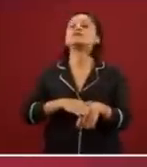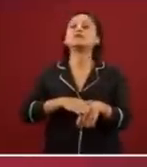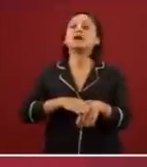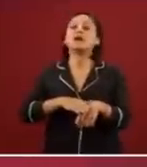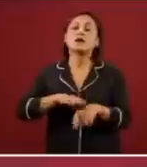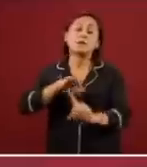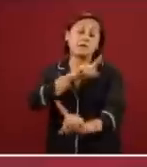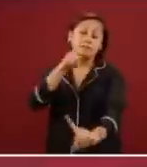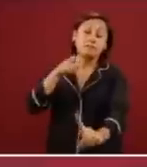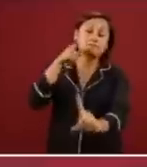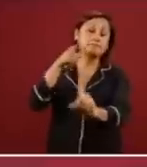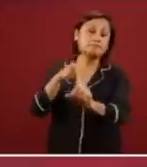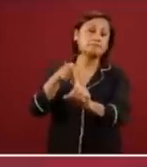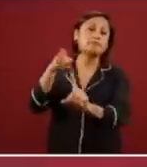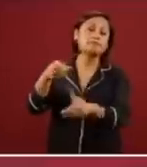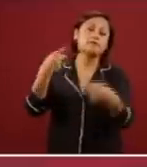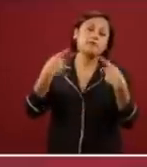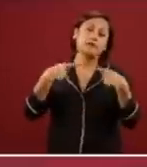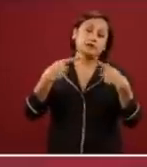patrones, que